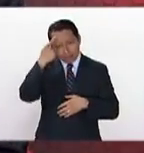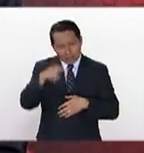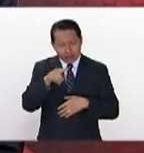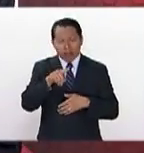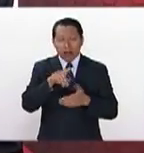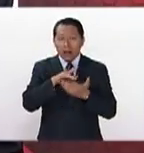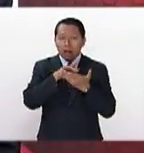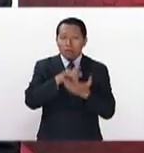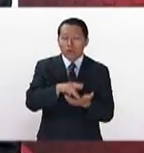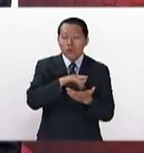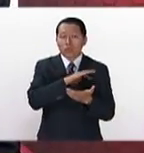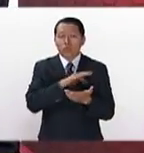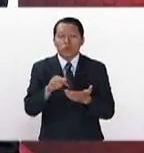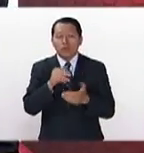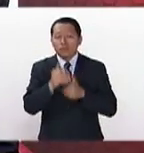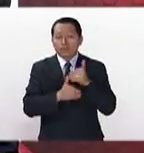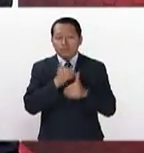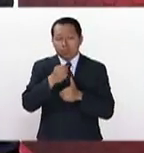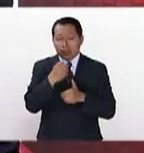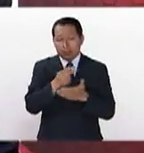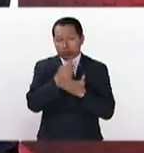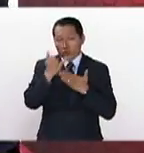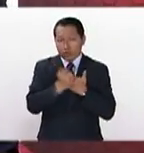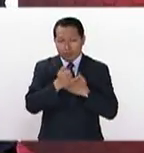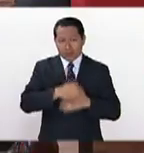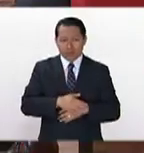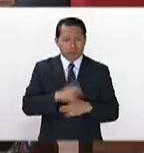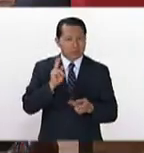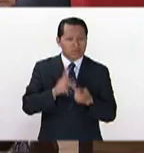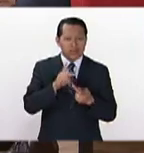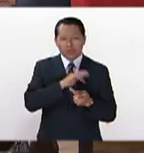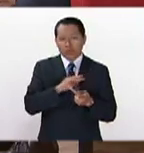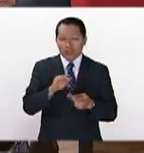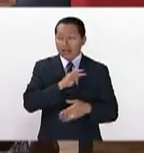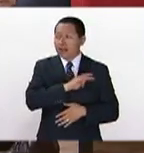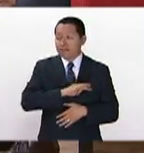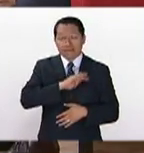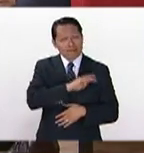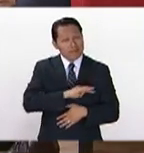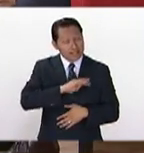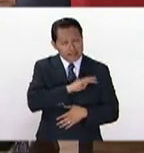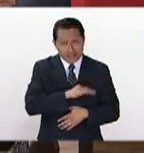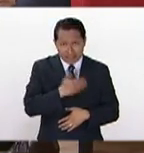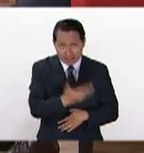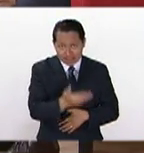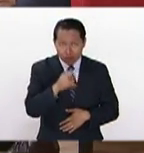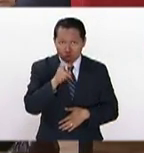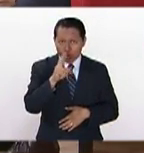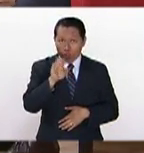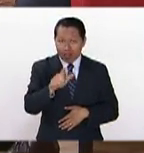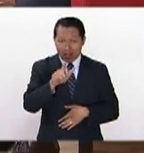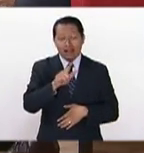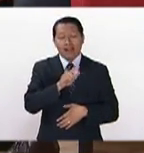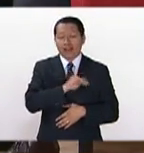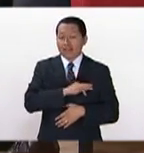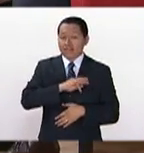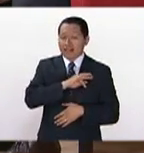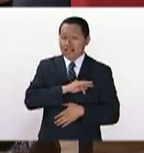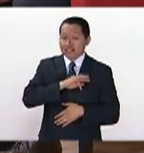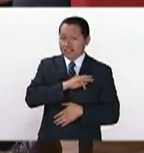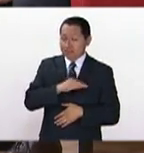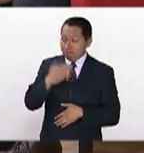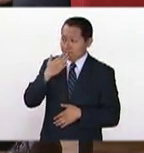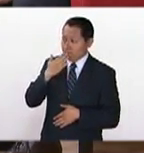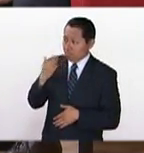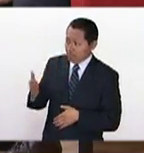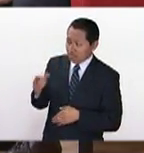para darles viabilidad a estos proyectos. Perfecto, pues muchas felicidades, Uriel, por este reconocimiento,